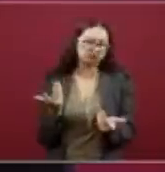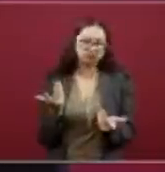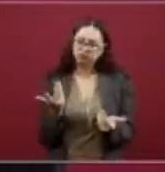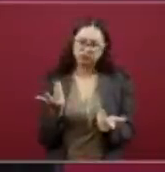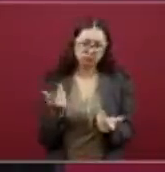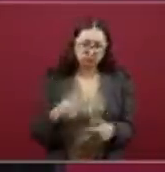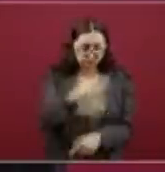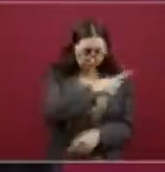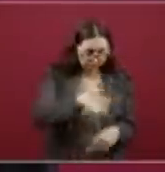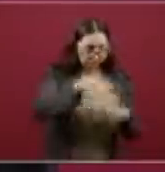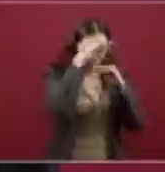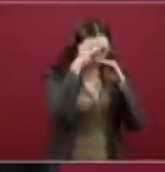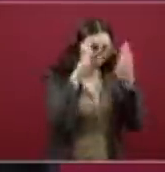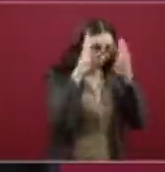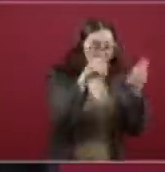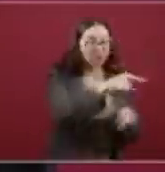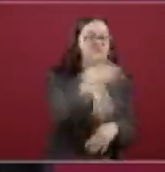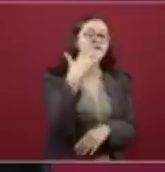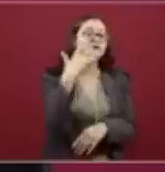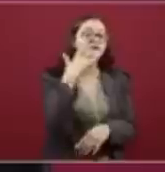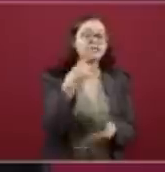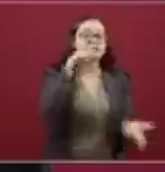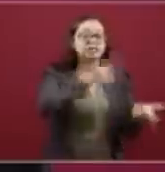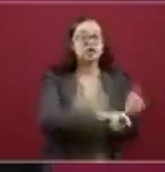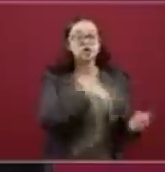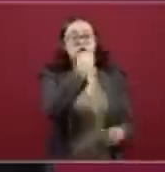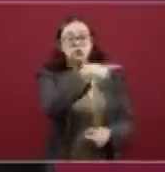conservadores, los fifí, tienen como doctrina,